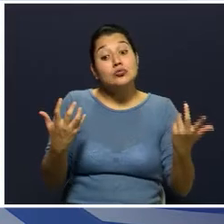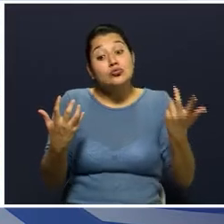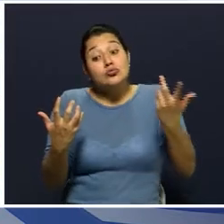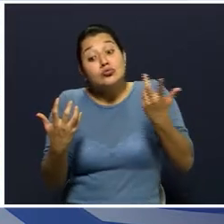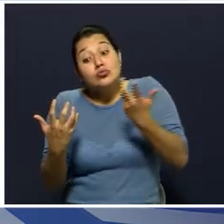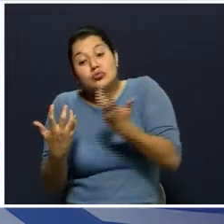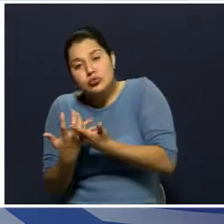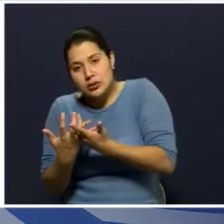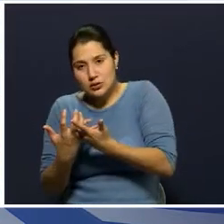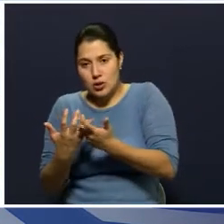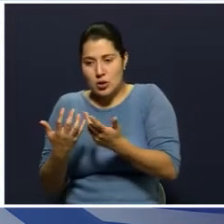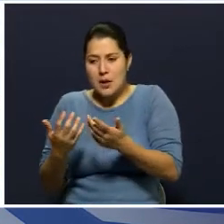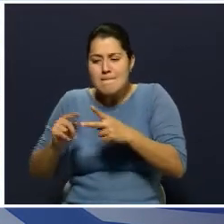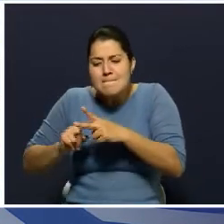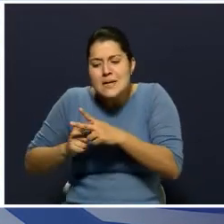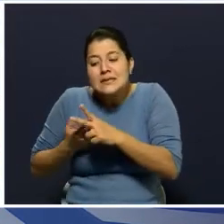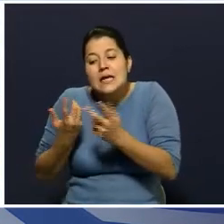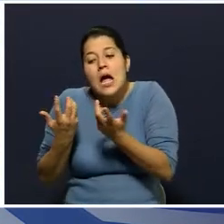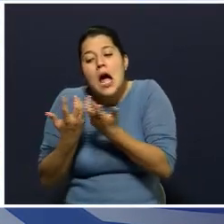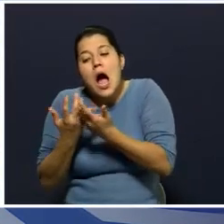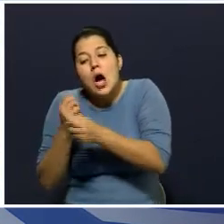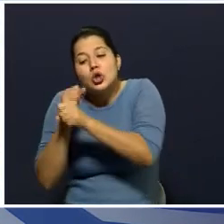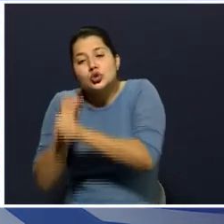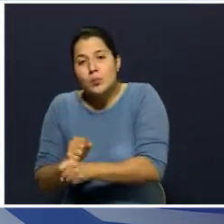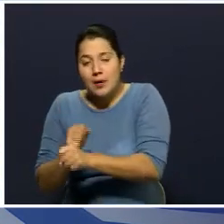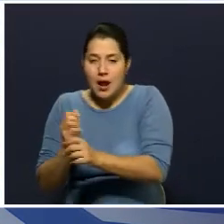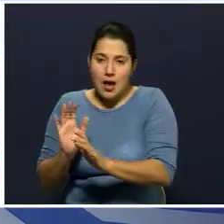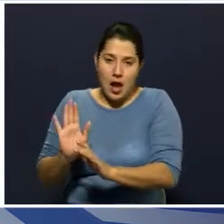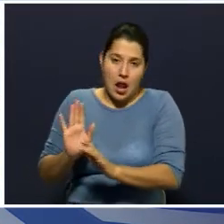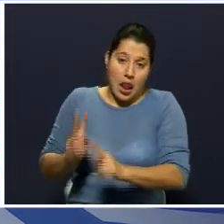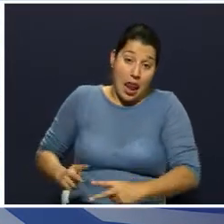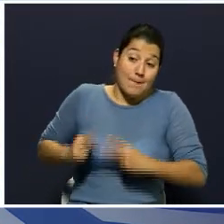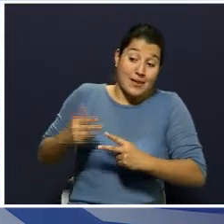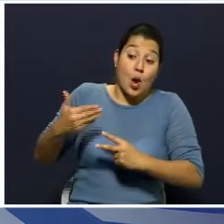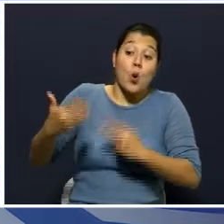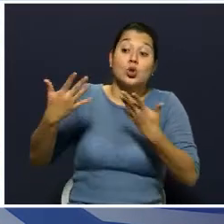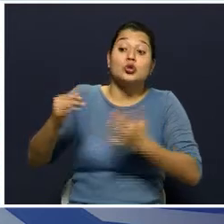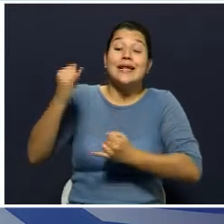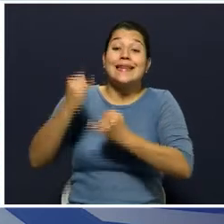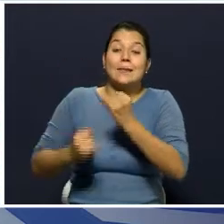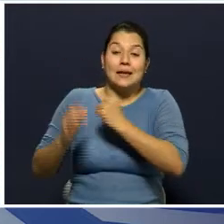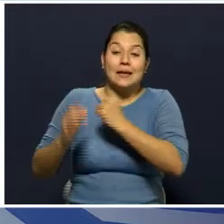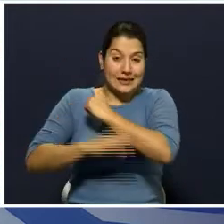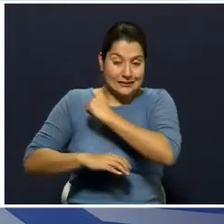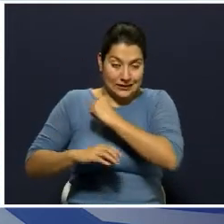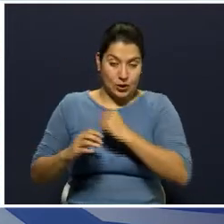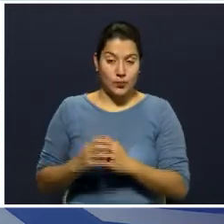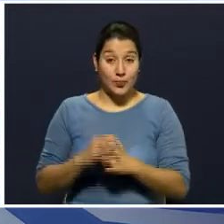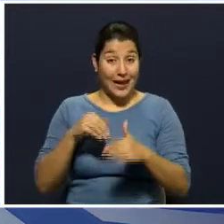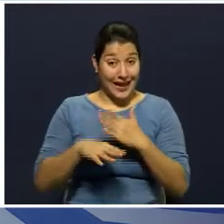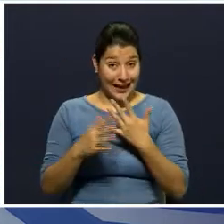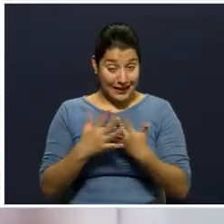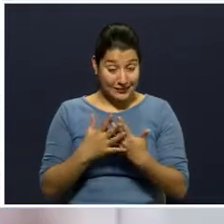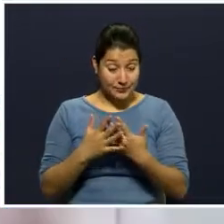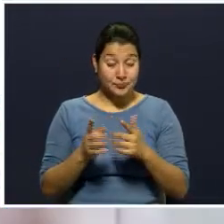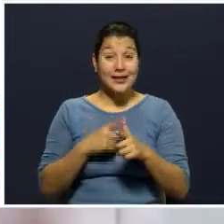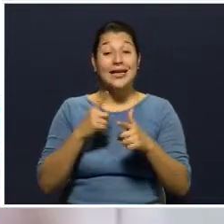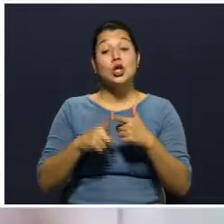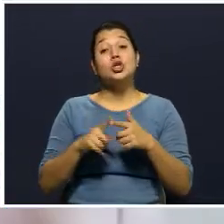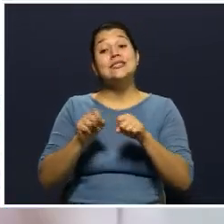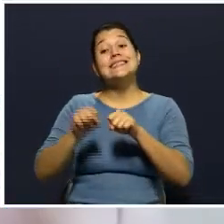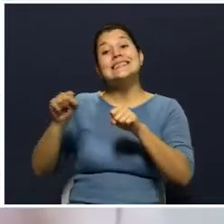cuando finalice el periodo de su condena, ¿verdad? Una vez que finalice de terminar la pena. Entonces, un